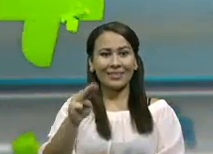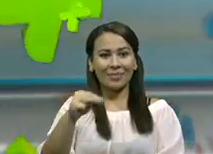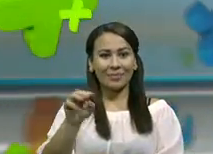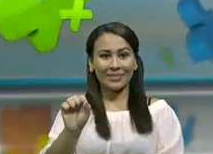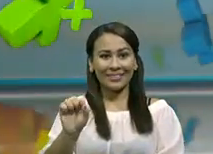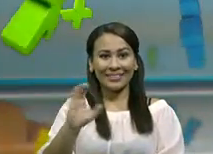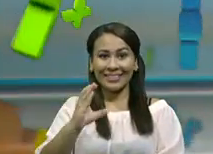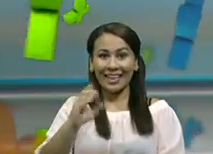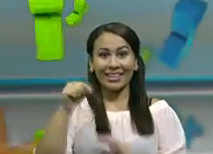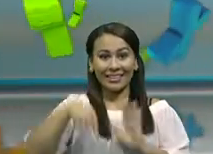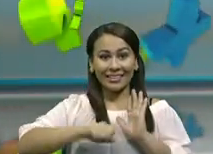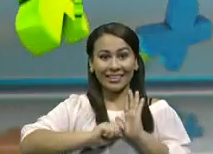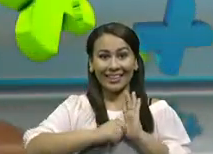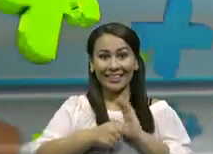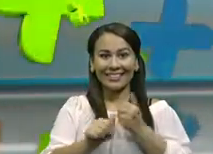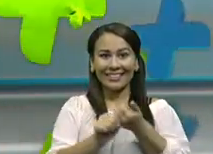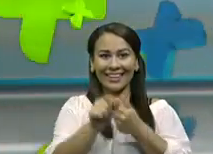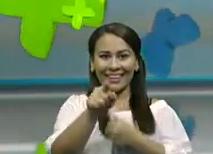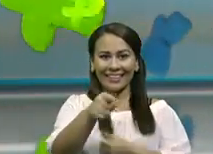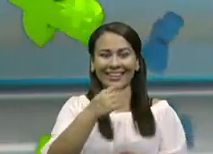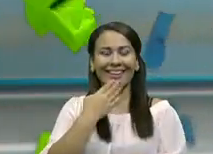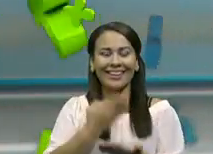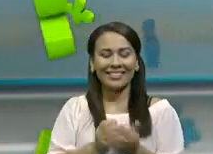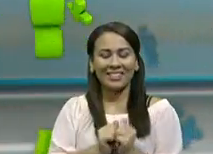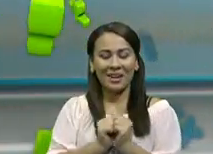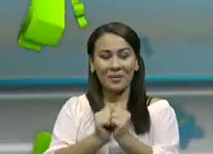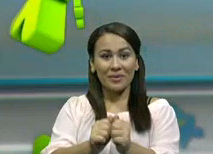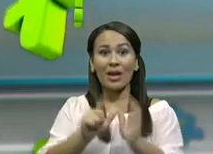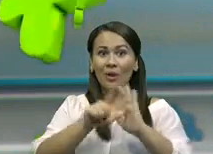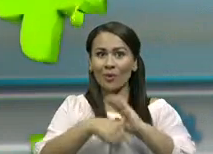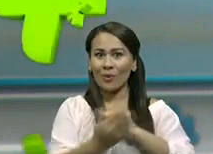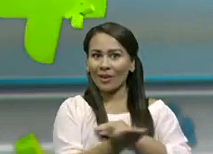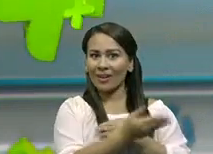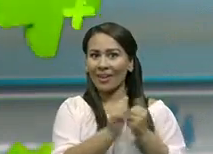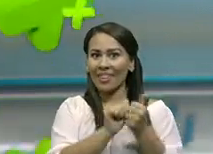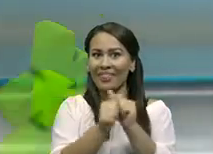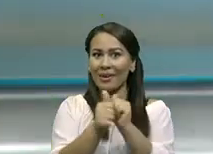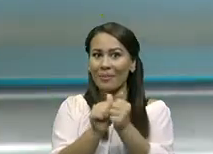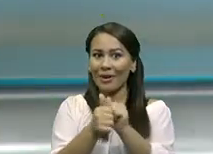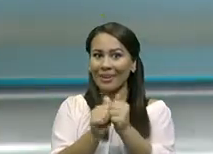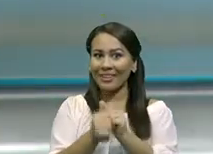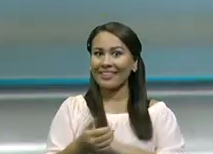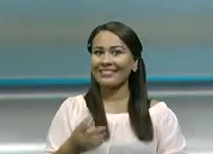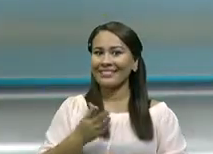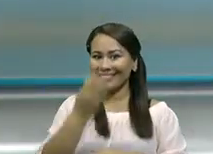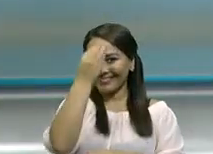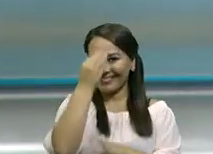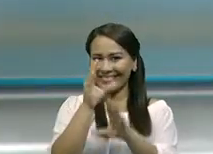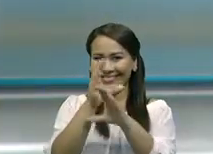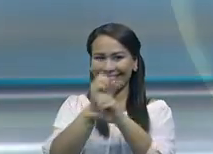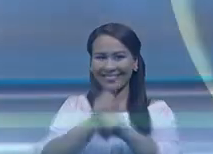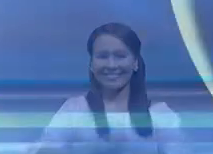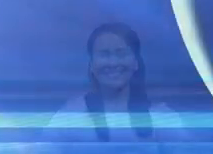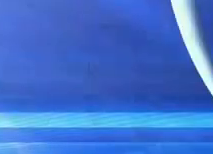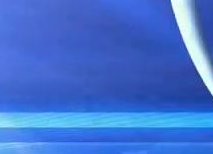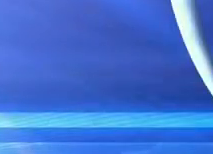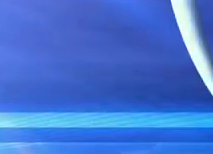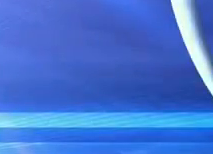www.rts.com.es. RTS está más cerca de ti. Gracias por acompañarnos. Lo que sigue, nuestro programa deportivo Copa. Buenas noches.